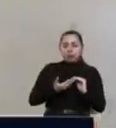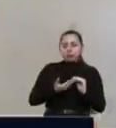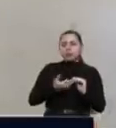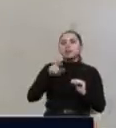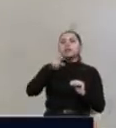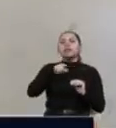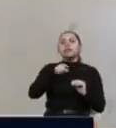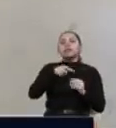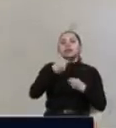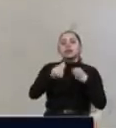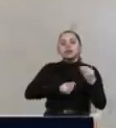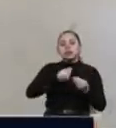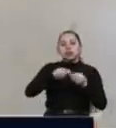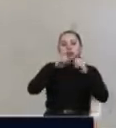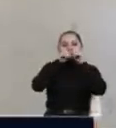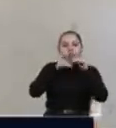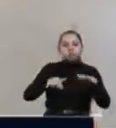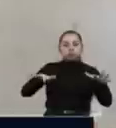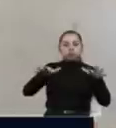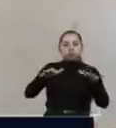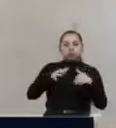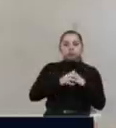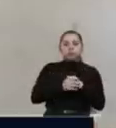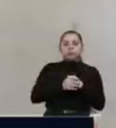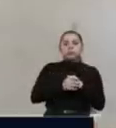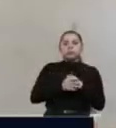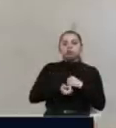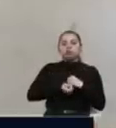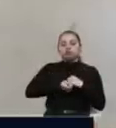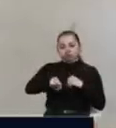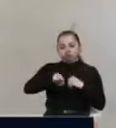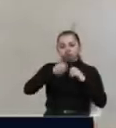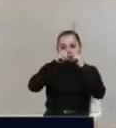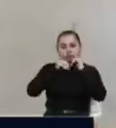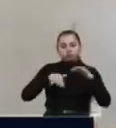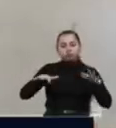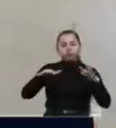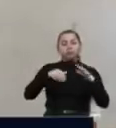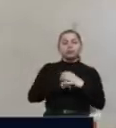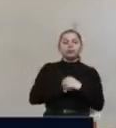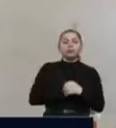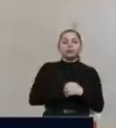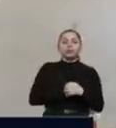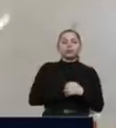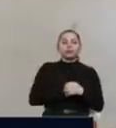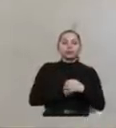que vamos a hacer público en próximos